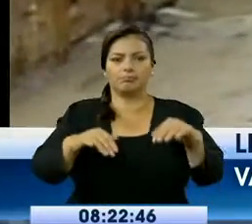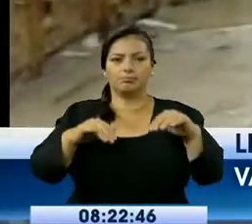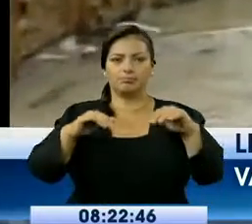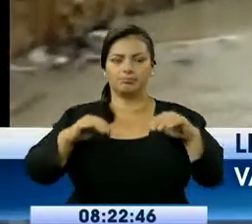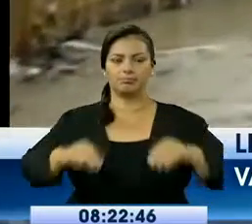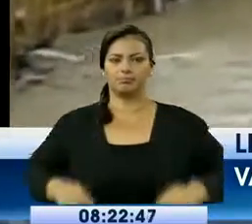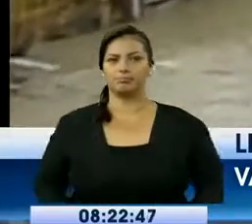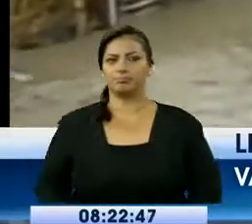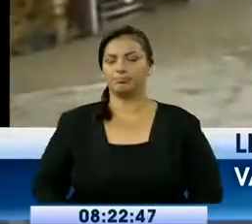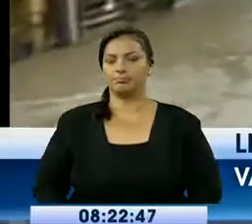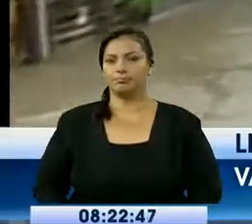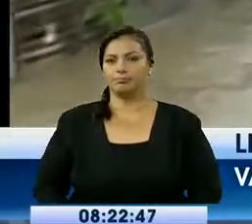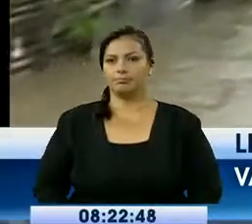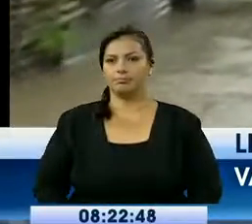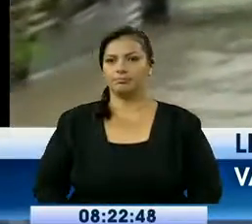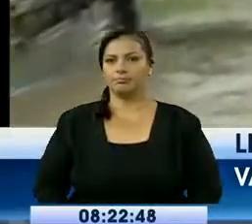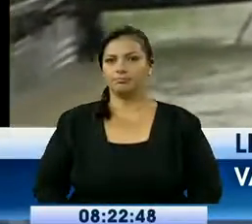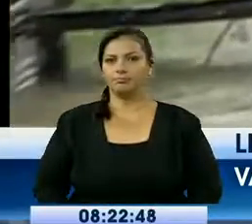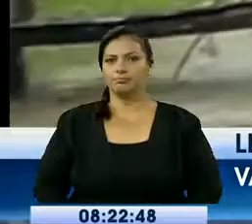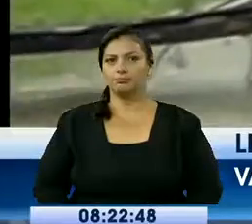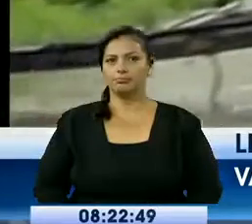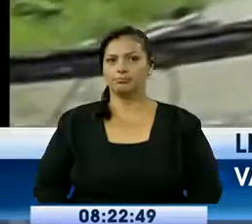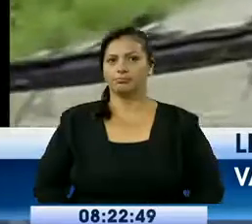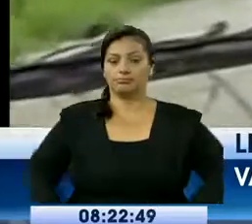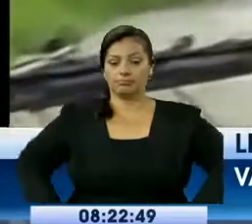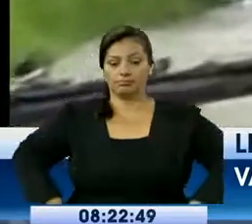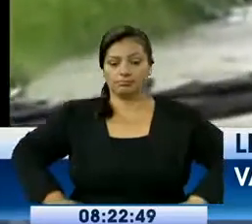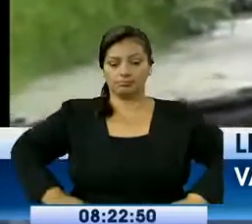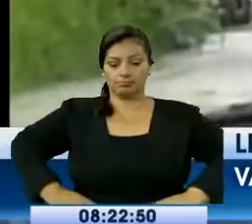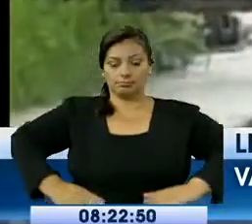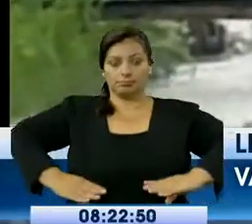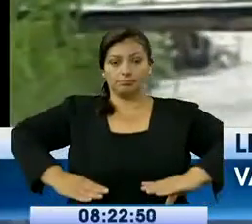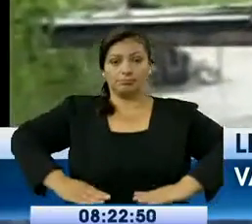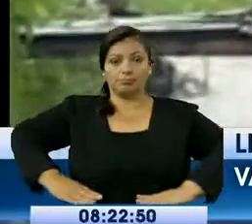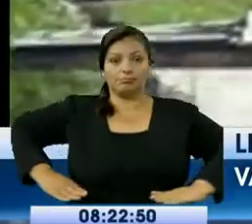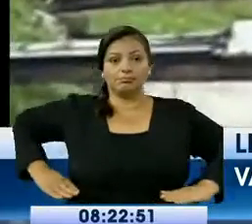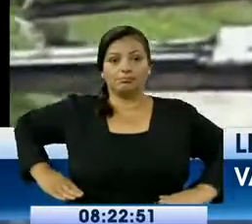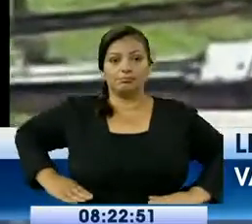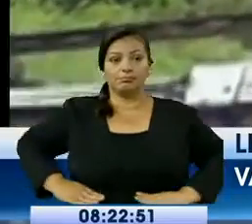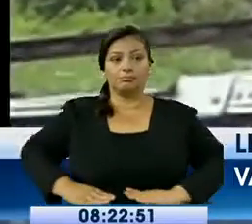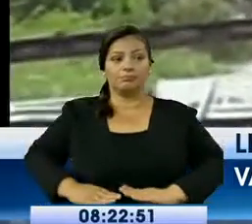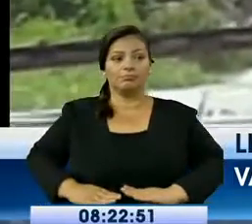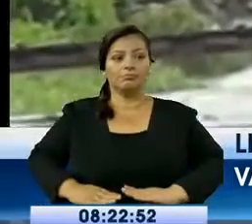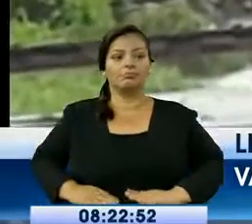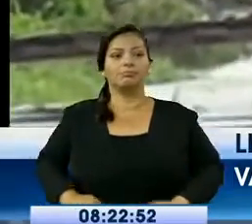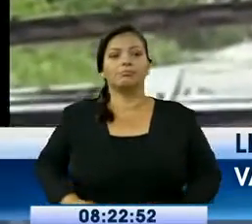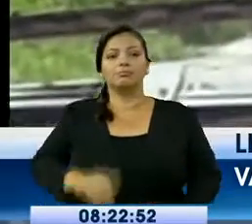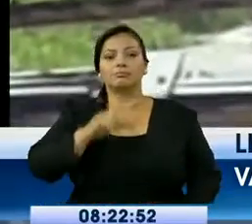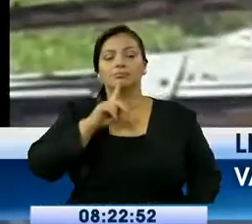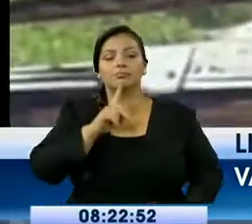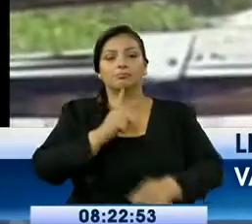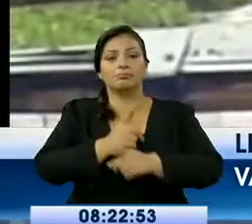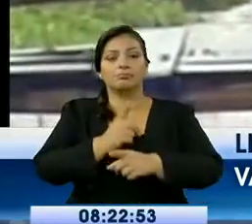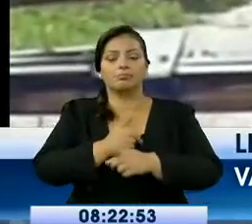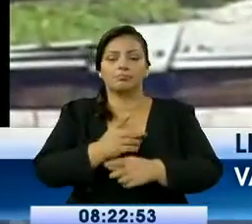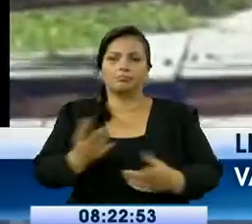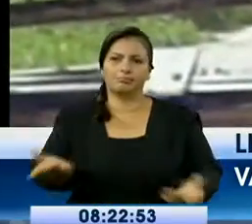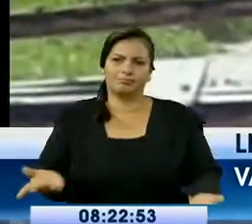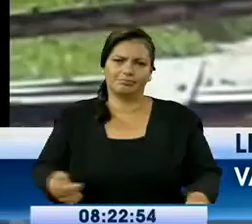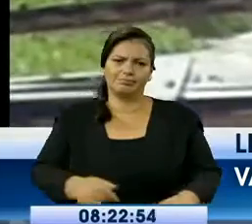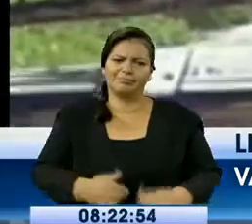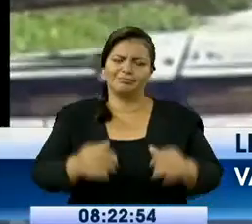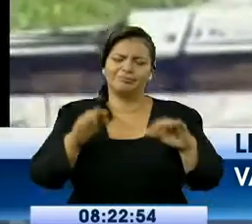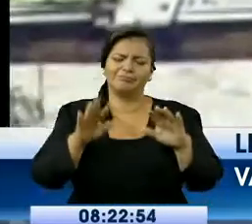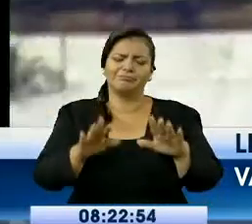en la calle, así como está, en la parte más alta aquí, no, en la cintura no daba el muro. Y ahí por eso le digo, esto para ahorita esto no es nada. Y